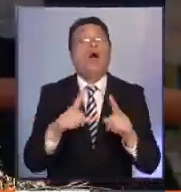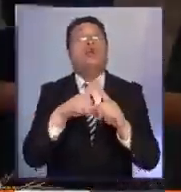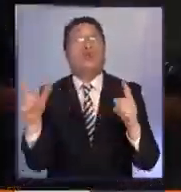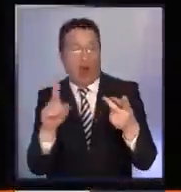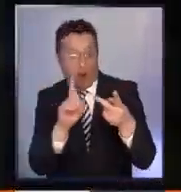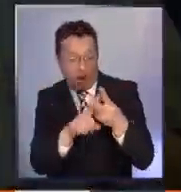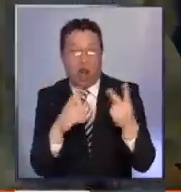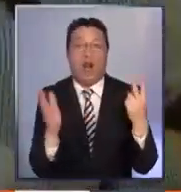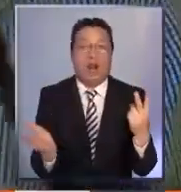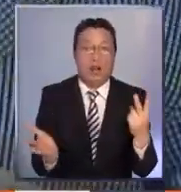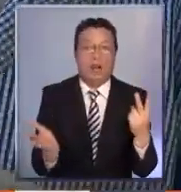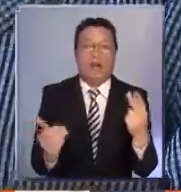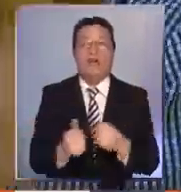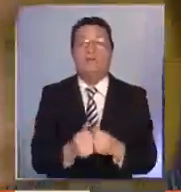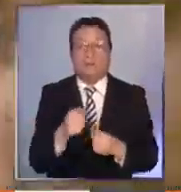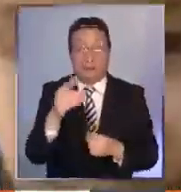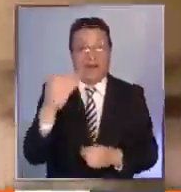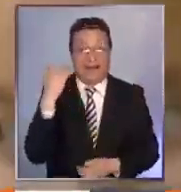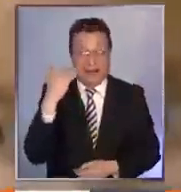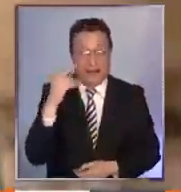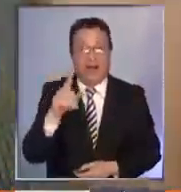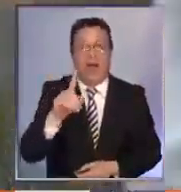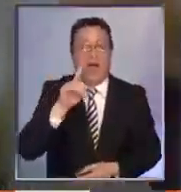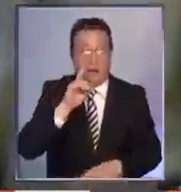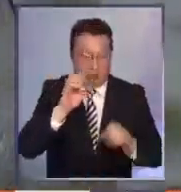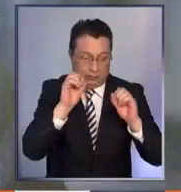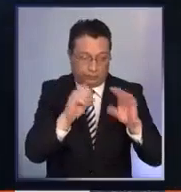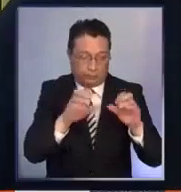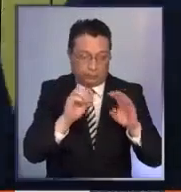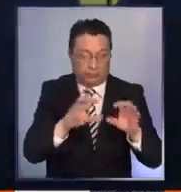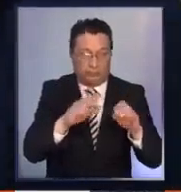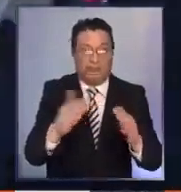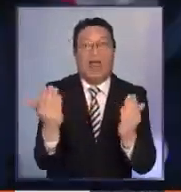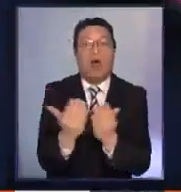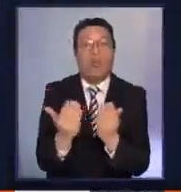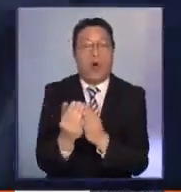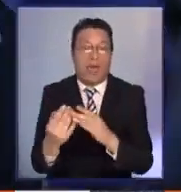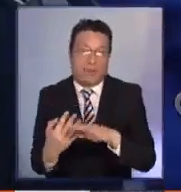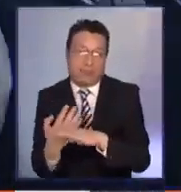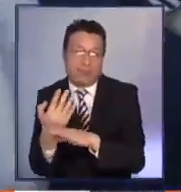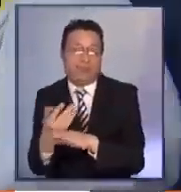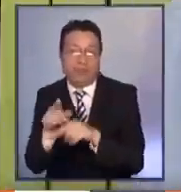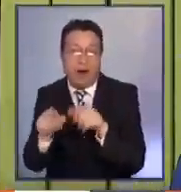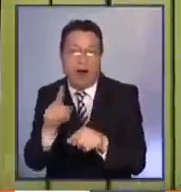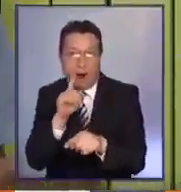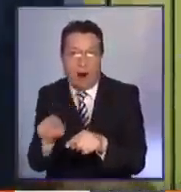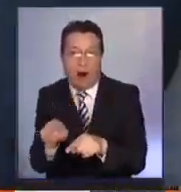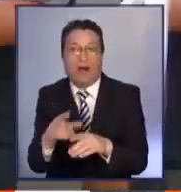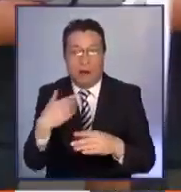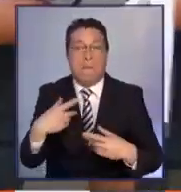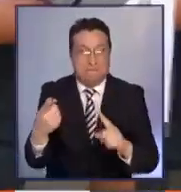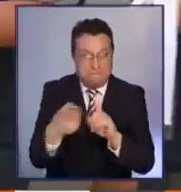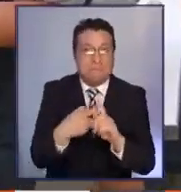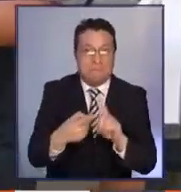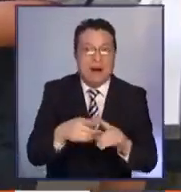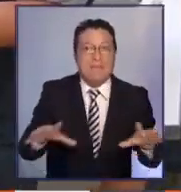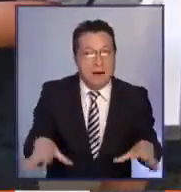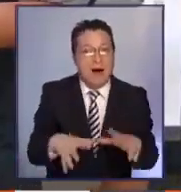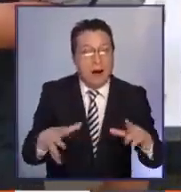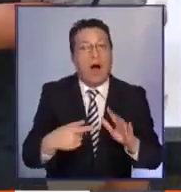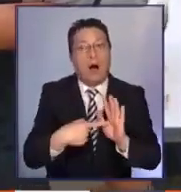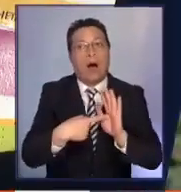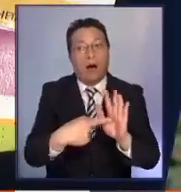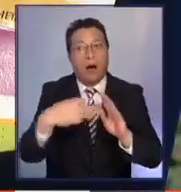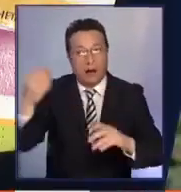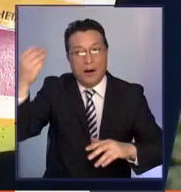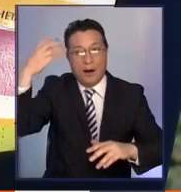Sol. Estos niños tienen varias clases en el huerto de su escuela. Sus ganas de participar a cada rato demuestran que el